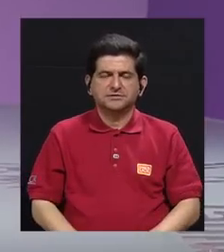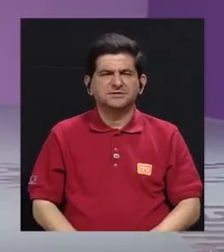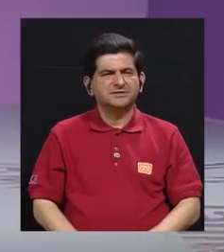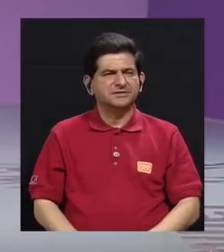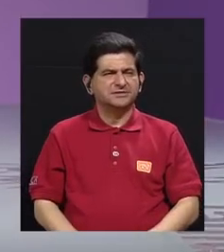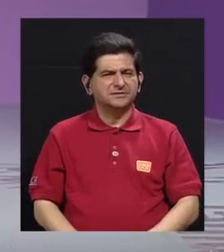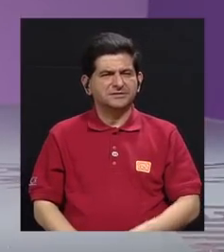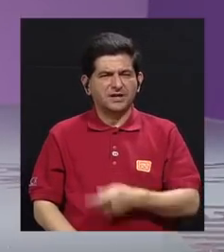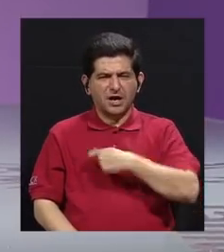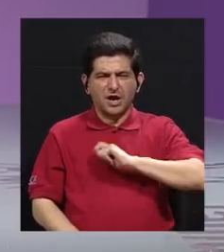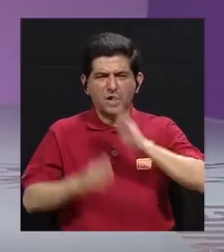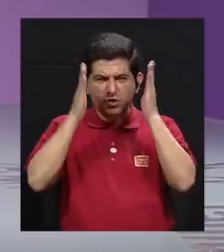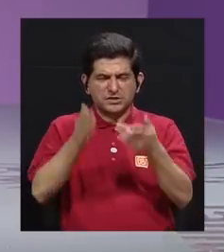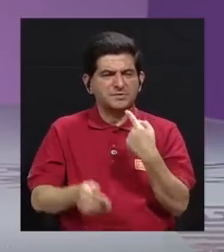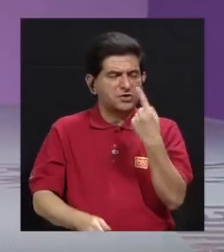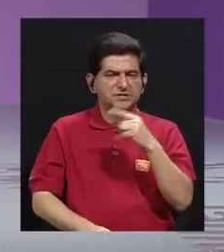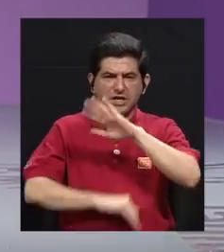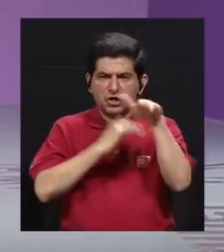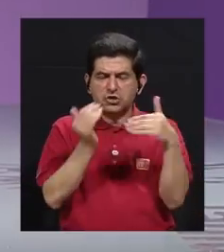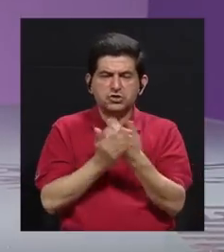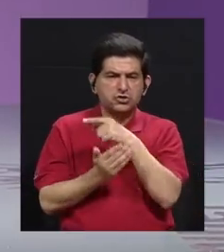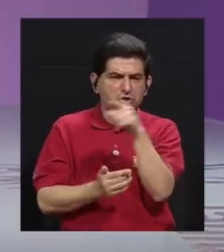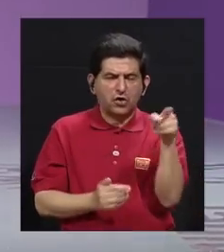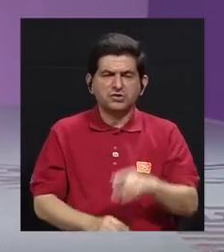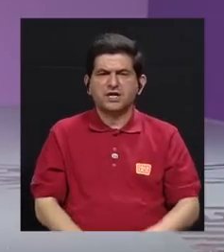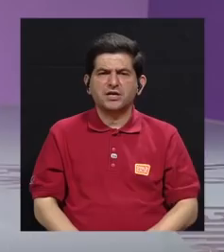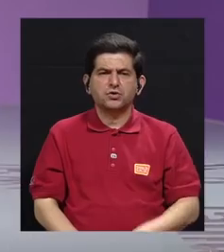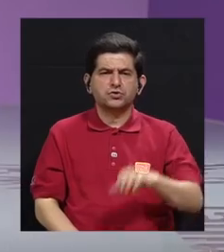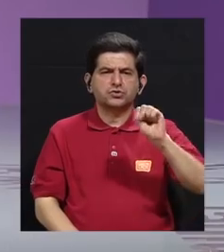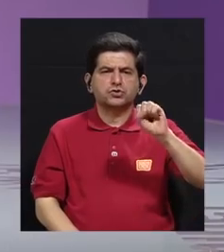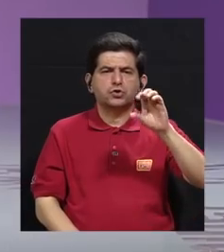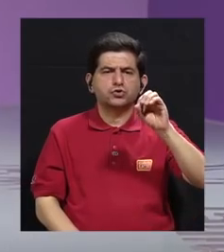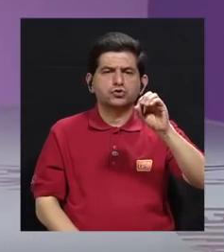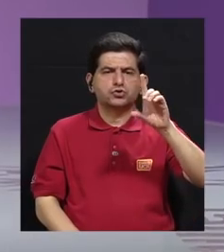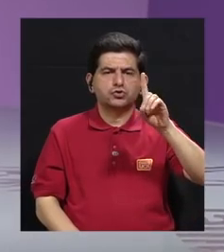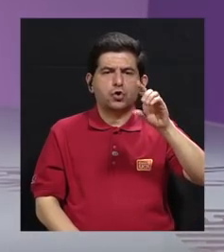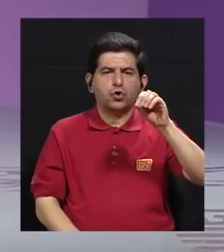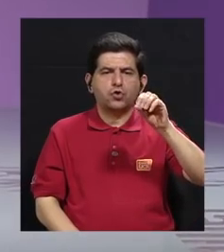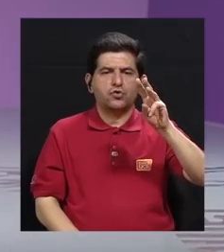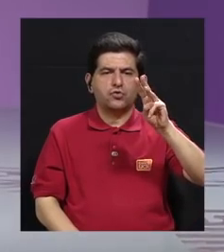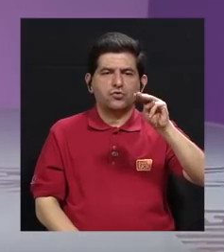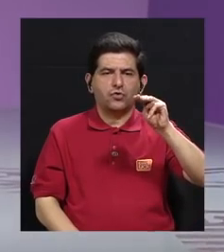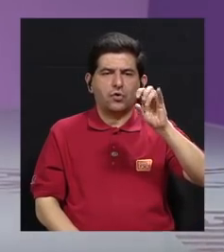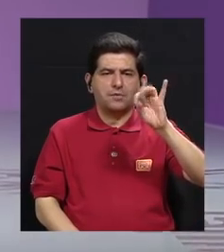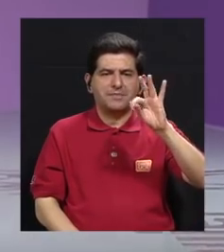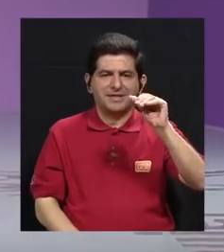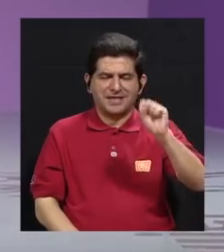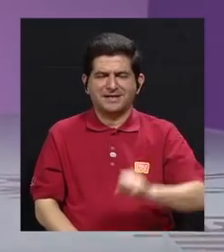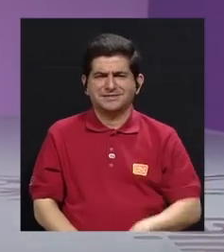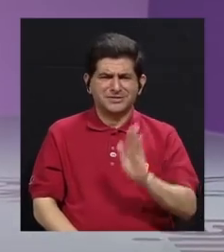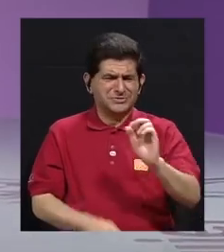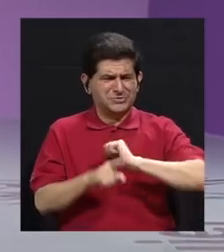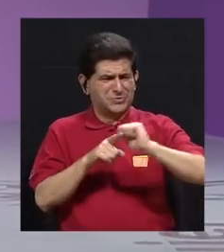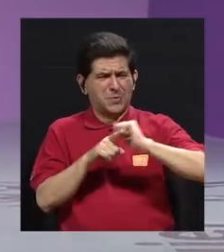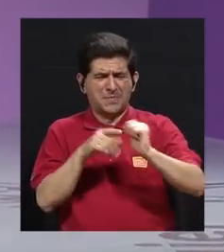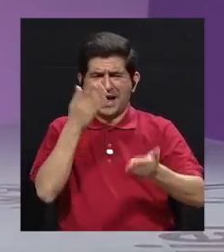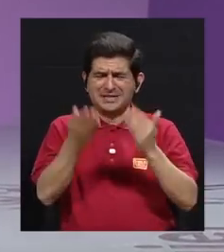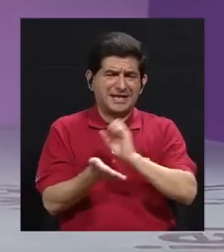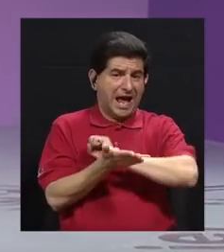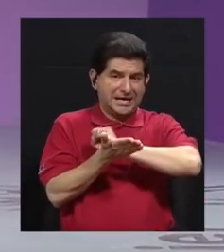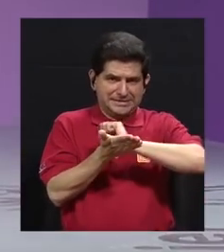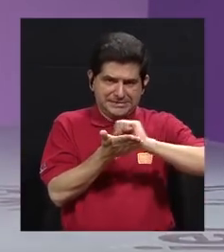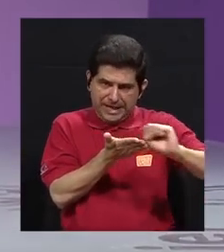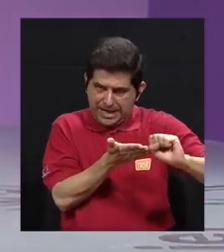Pues los españoles cuando han llegado han dicho aquí todos estos son sodomitas, ¿no? Uh-huh. Porque habían formas